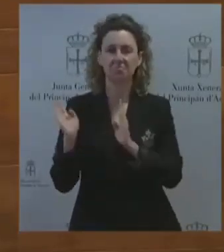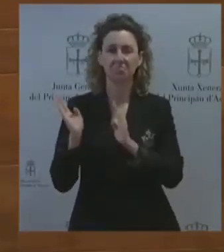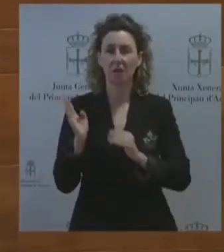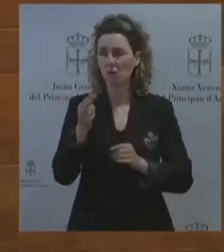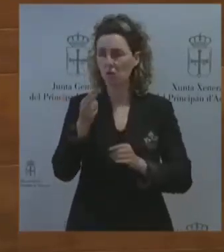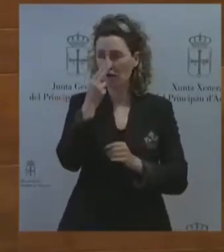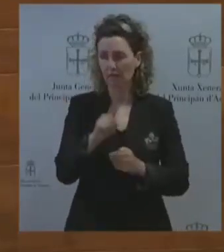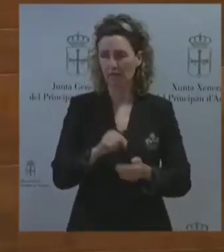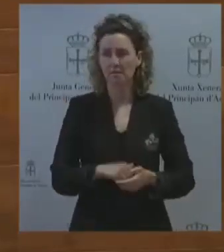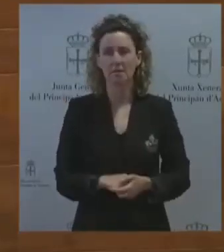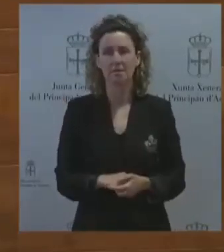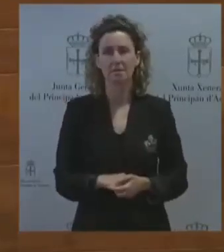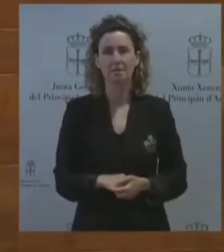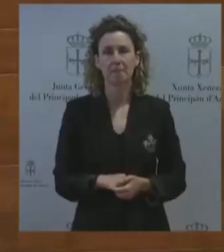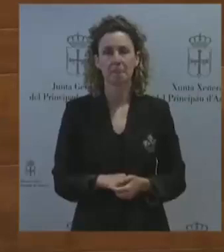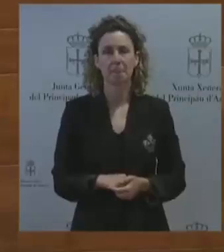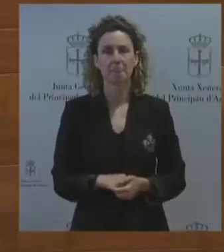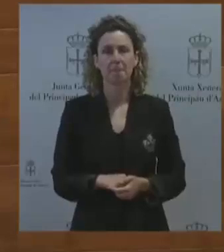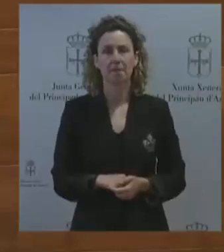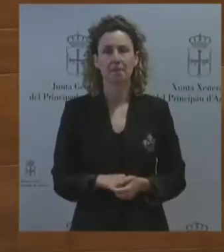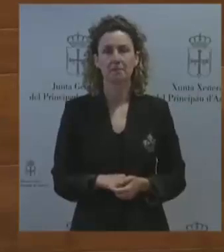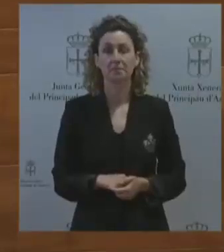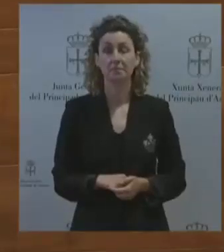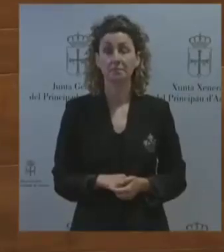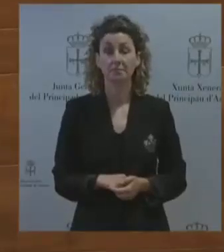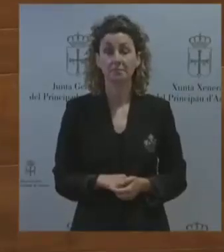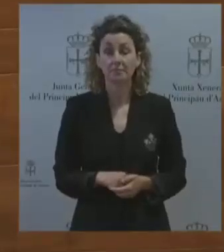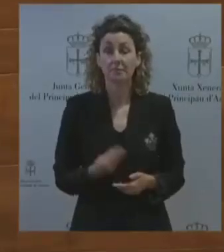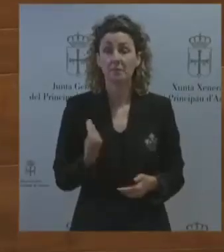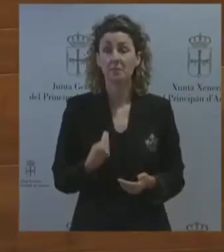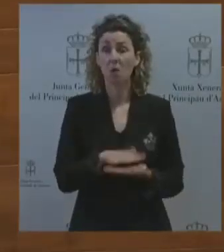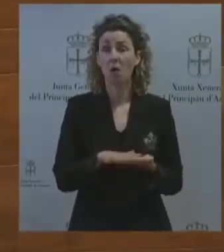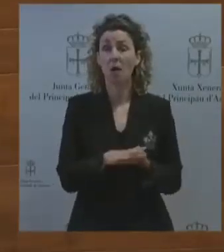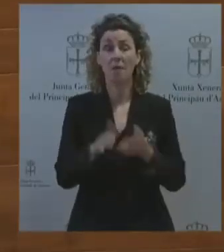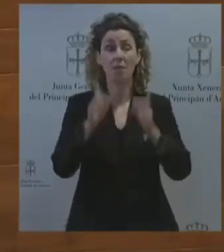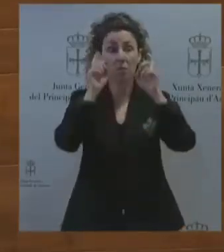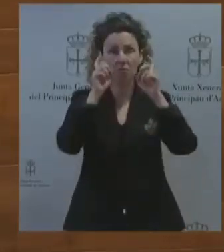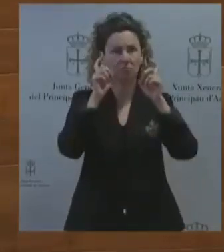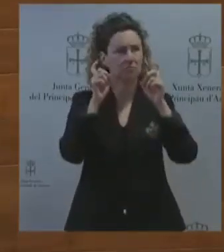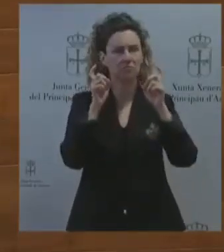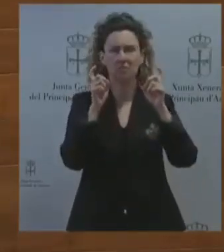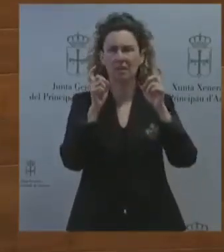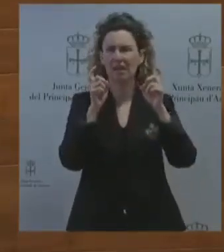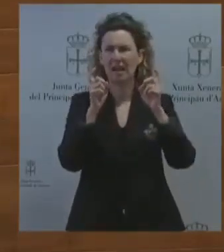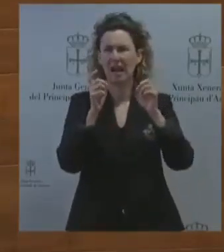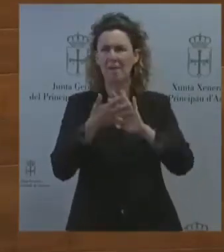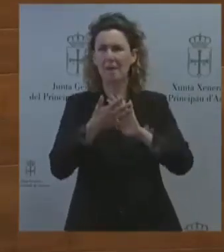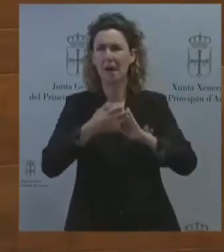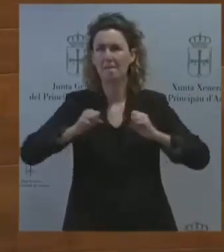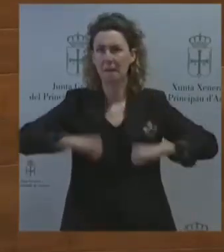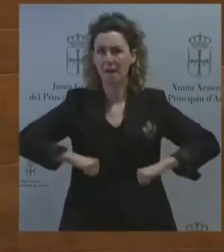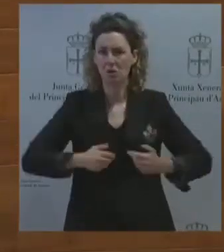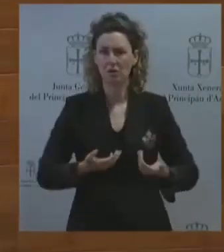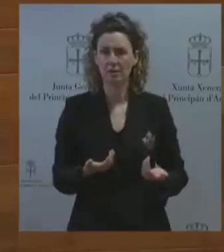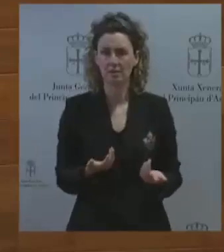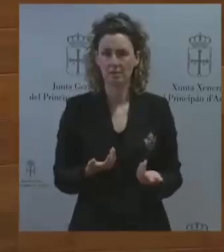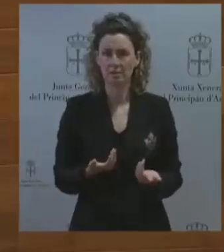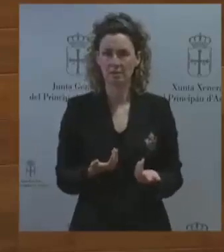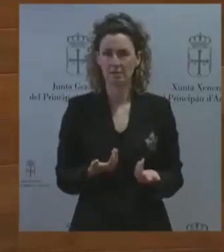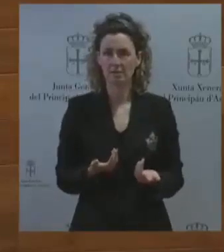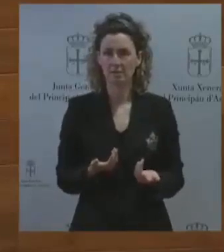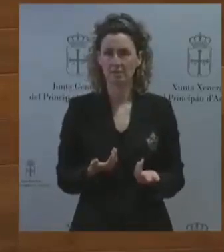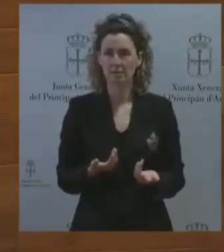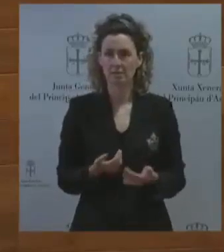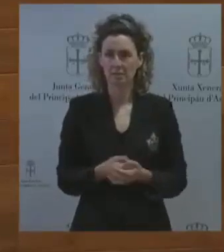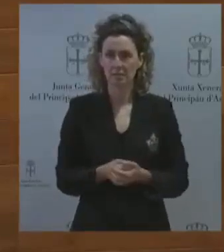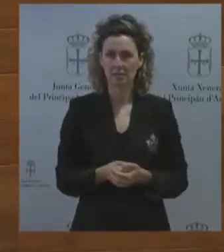igual que tampoco ha hablado de educación, tampoco ha hablado usted de los mayores, de educación especial. Tampoco me gusta que esté atento,